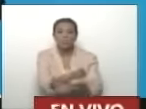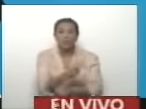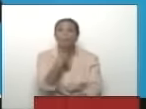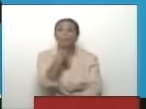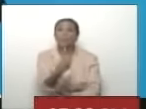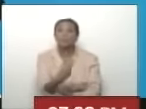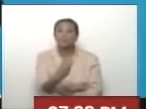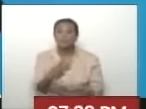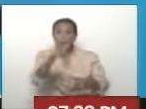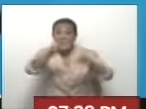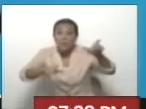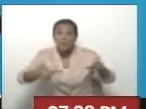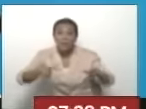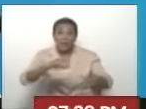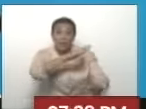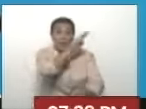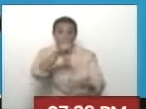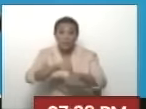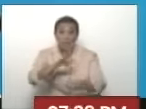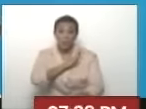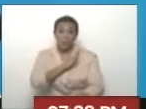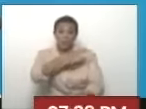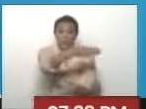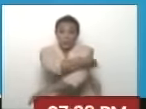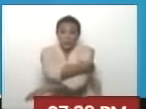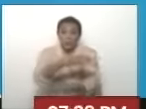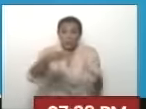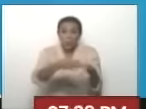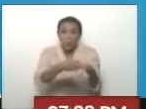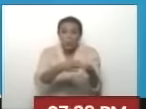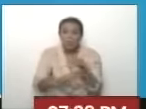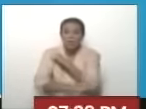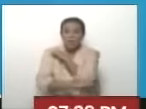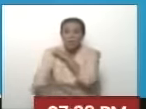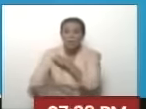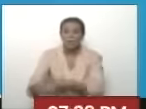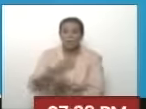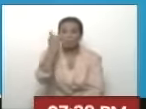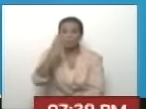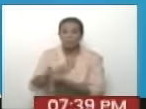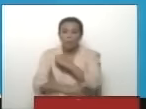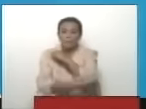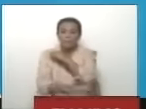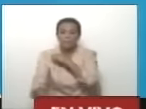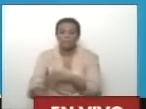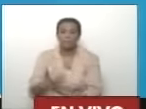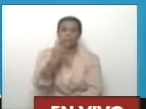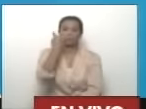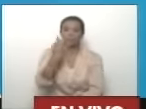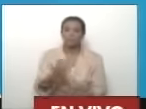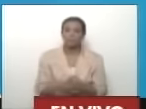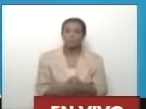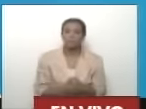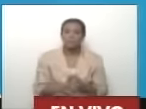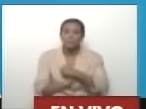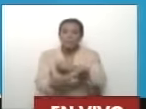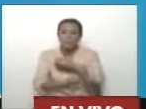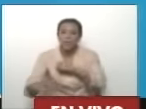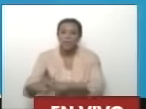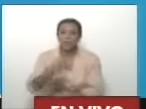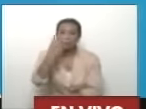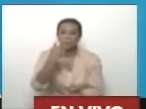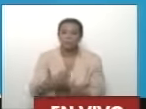voceras nacionales, vendepatria que son, yo les dije ahí frente al pueblo, en Miraflores,